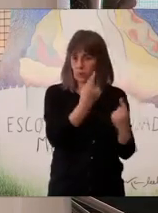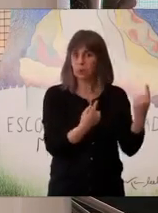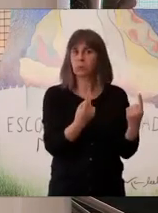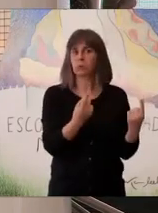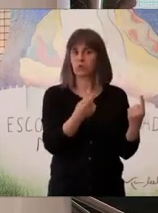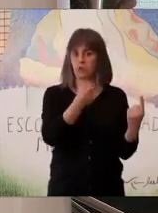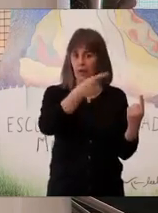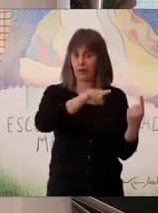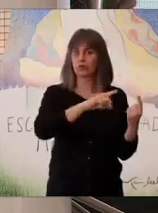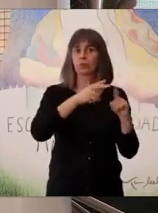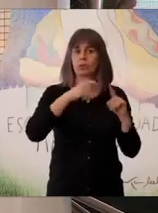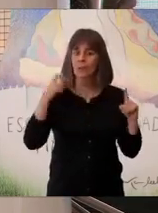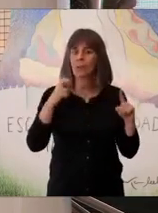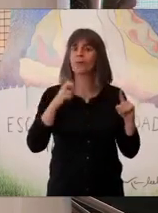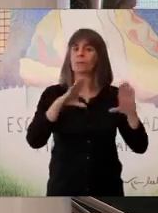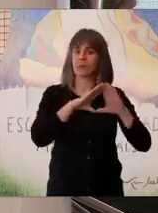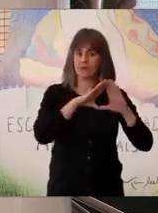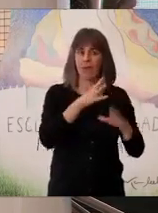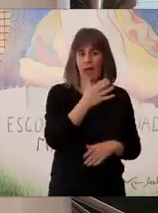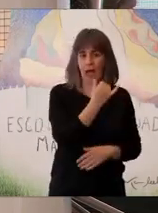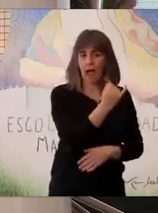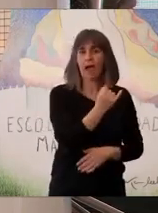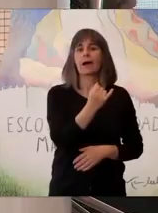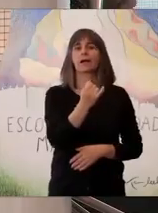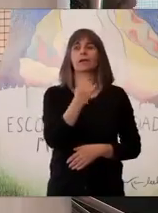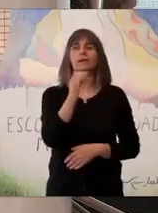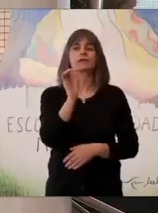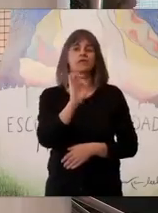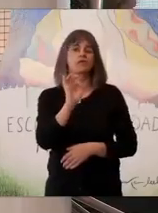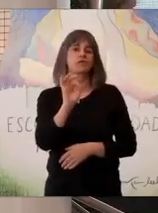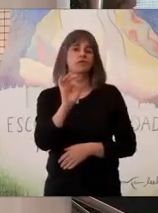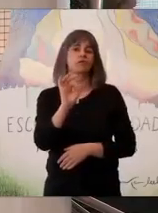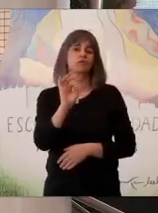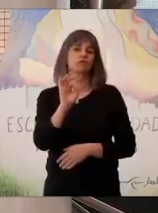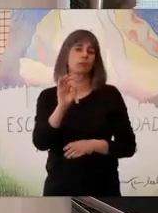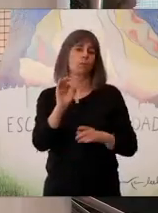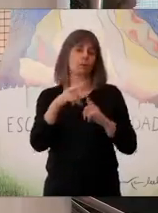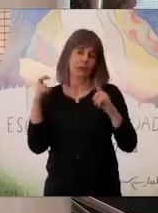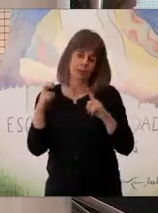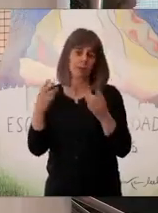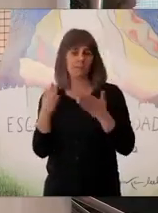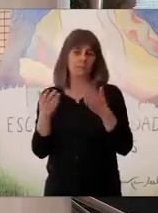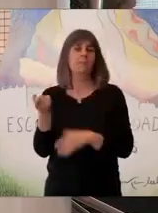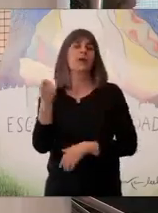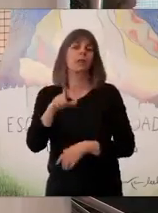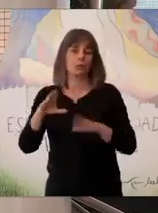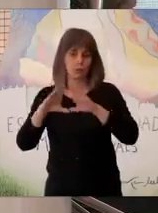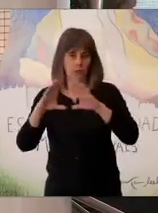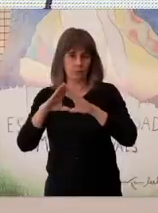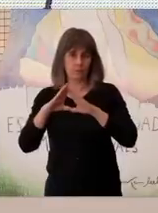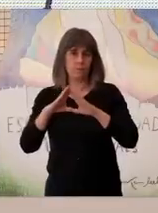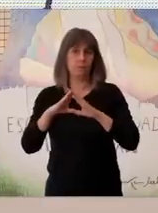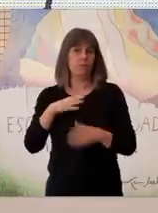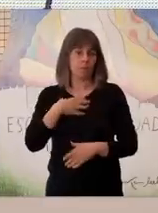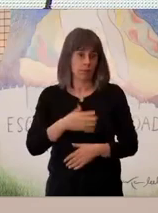ni tengan la perspectiva feminista ni una perspectiva aproximada a lo que pudiera ser la perspectiva feminista, que ni lo hayan,